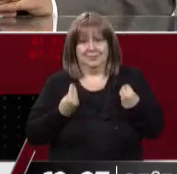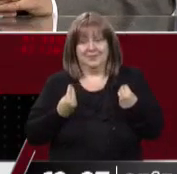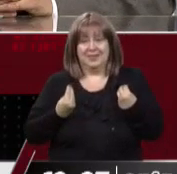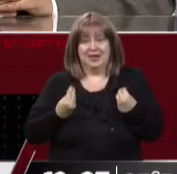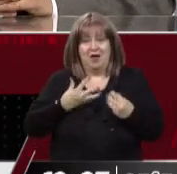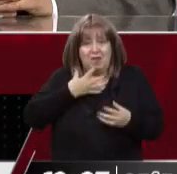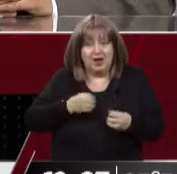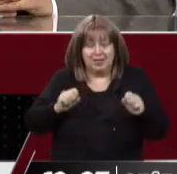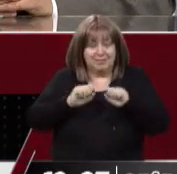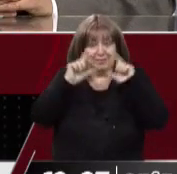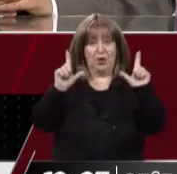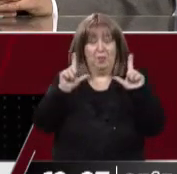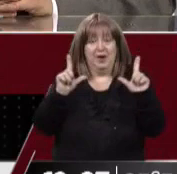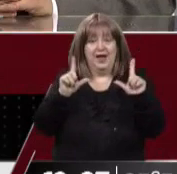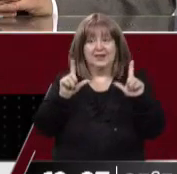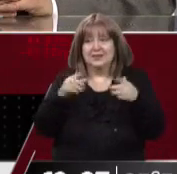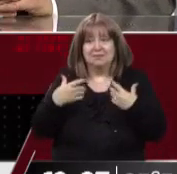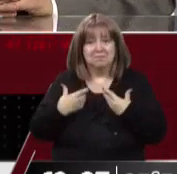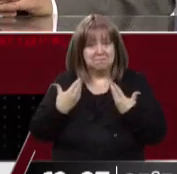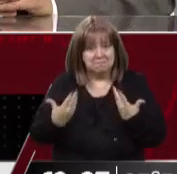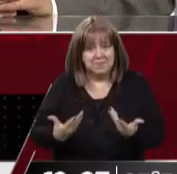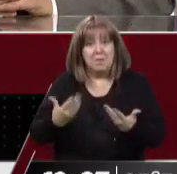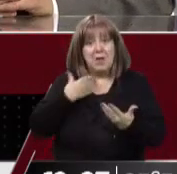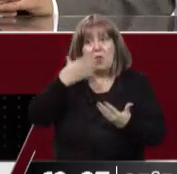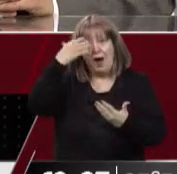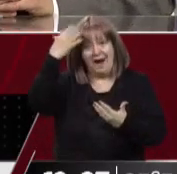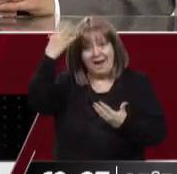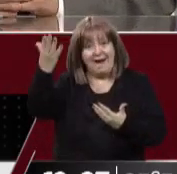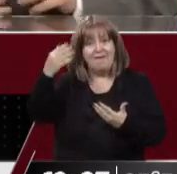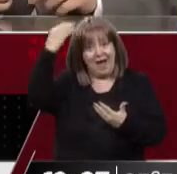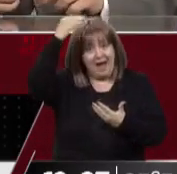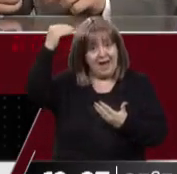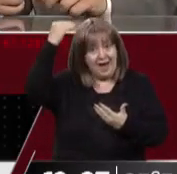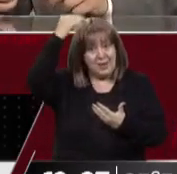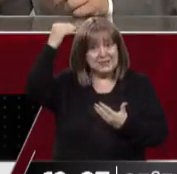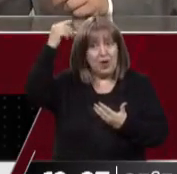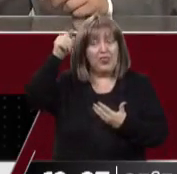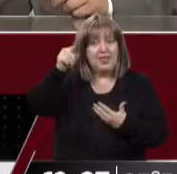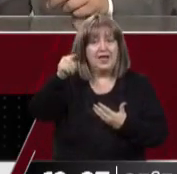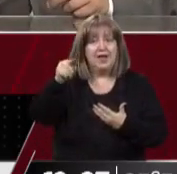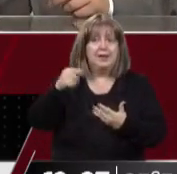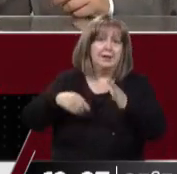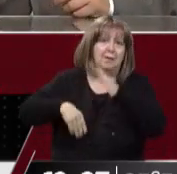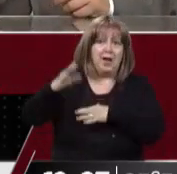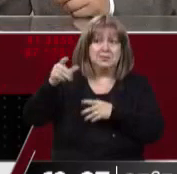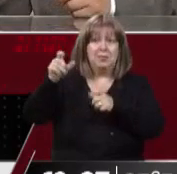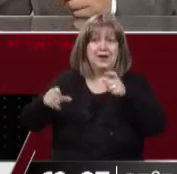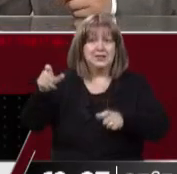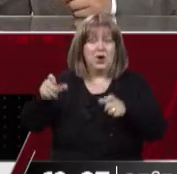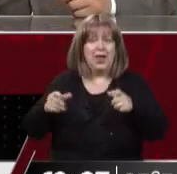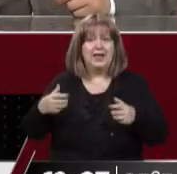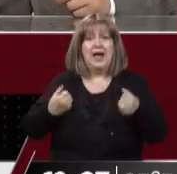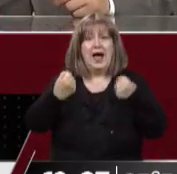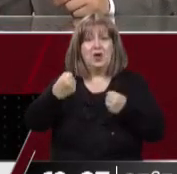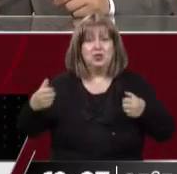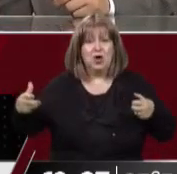Fue increíble, increíble, increíble. Sobre todo, como te digo, en Arabia Saudita fue potenciado, el país que más nos ayudó. Mirá. Pero